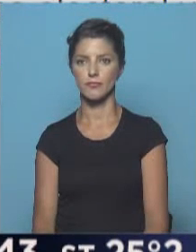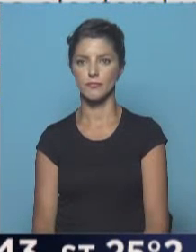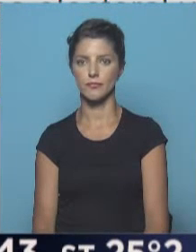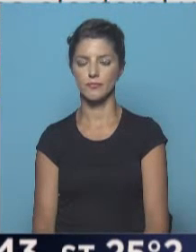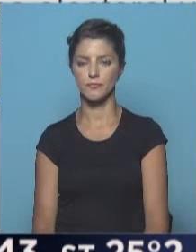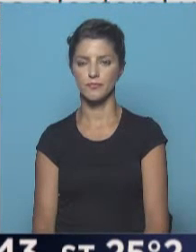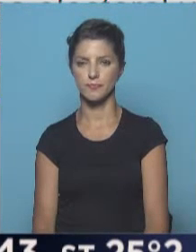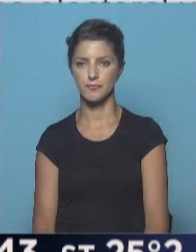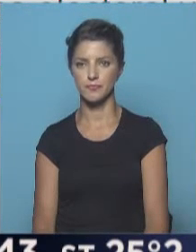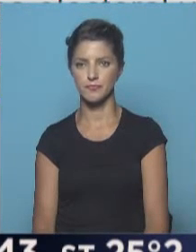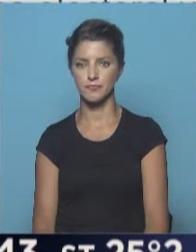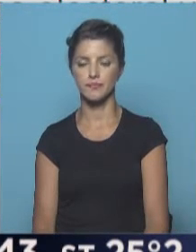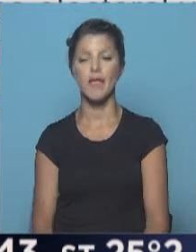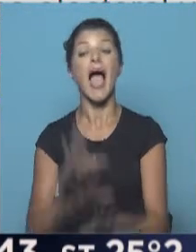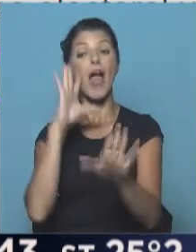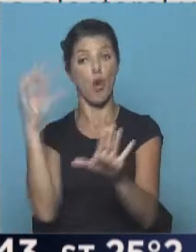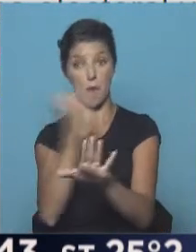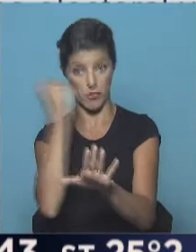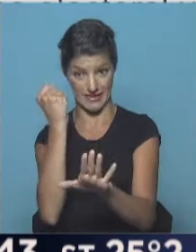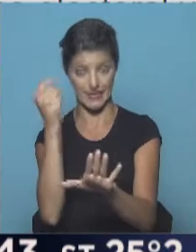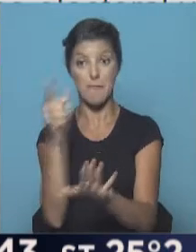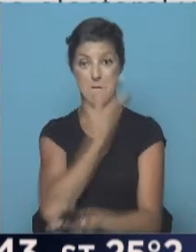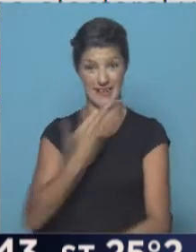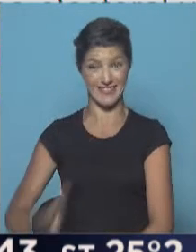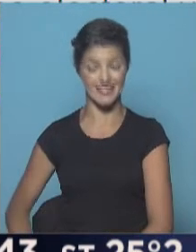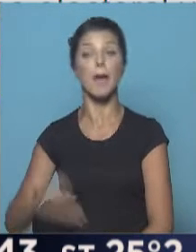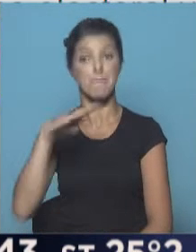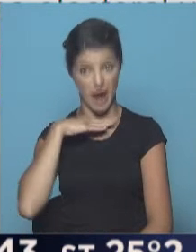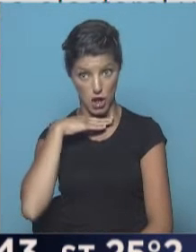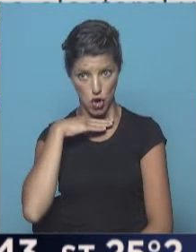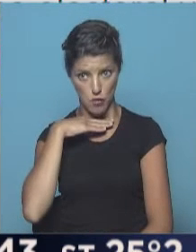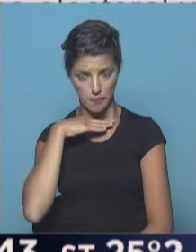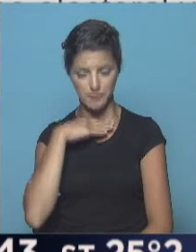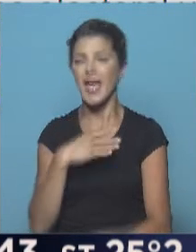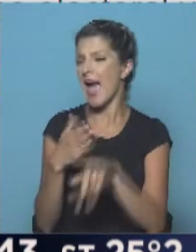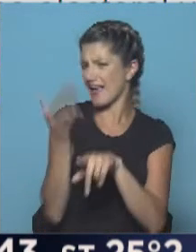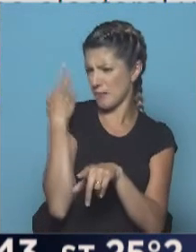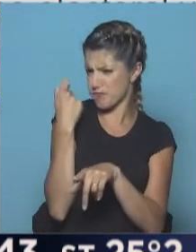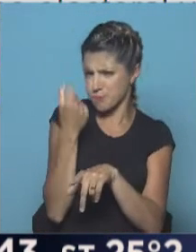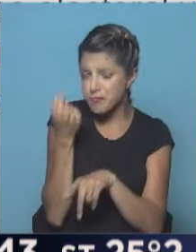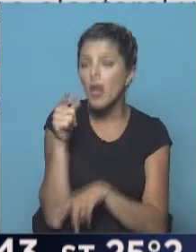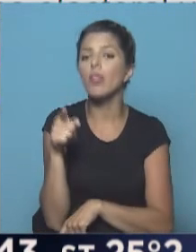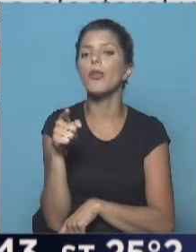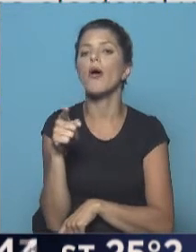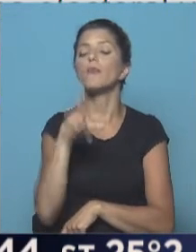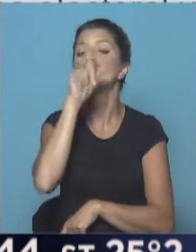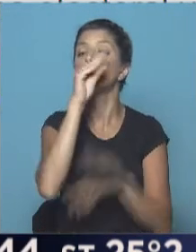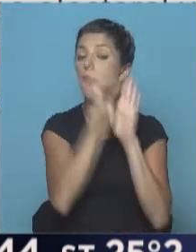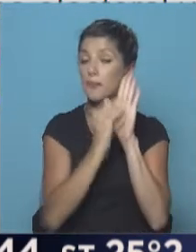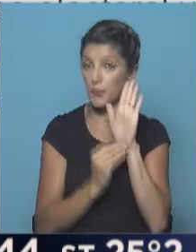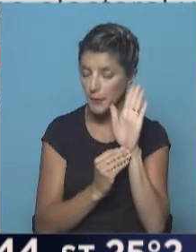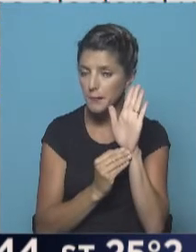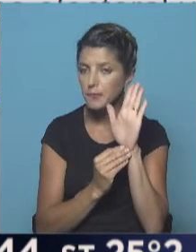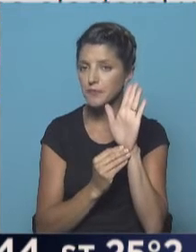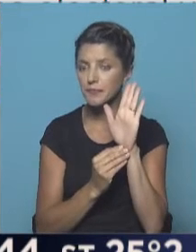Y hay una reacción importante, que es la del presidente de México, Enrique Peña Nieto, que hace algunos momentos ha escrito en Twitter